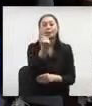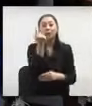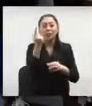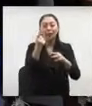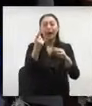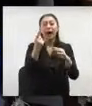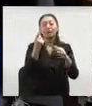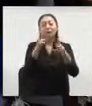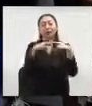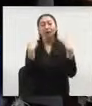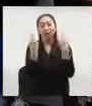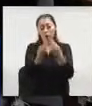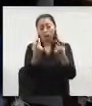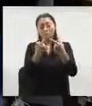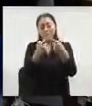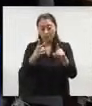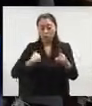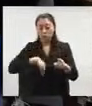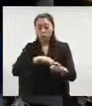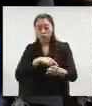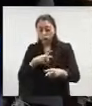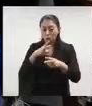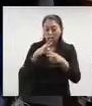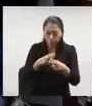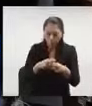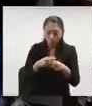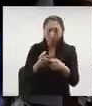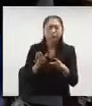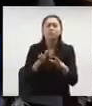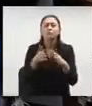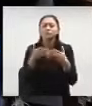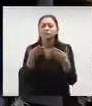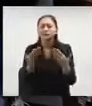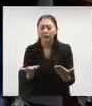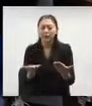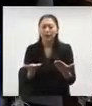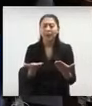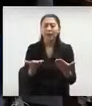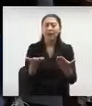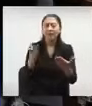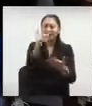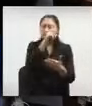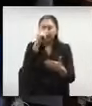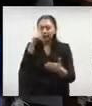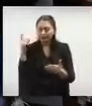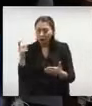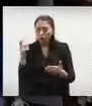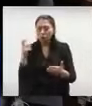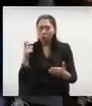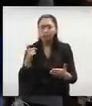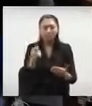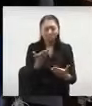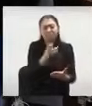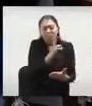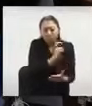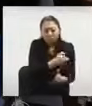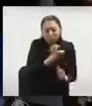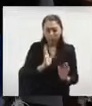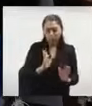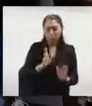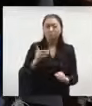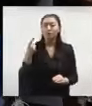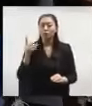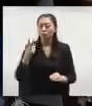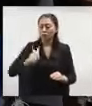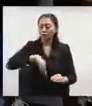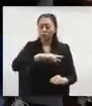sesión. Sin embargo, nos hemos detenido en algo operativo, que es simplemente eso, dónde nos vamos a